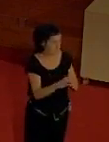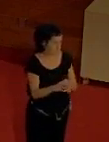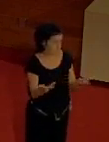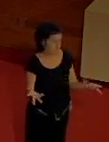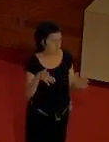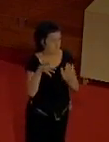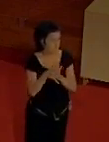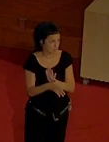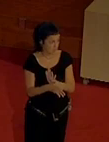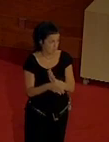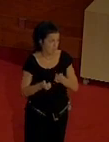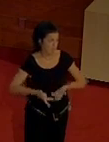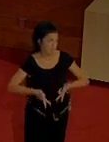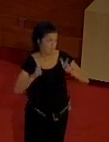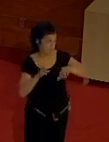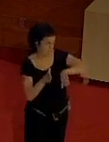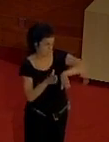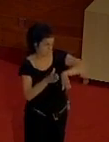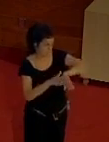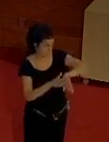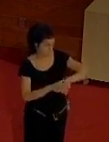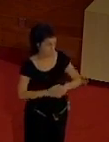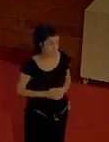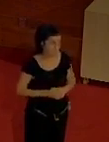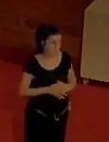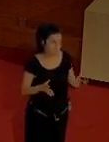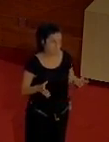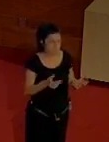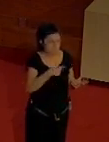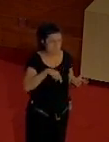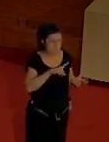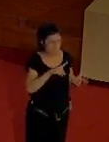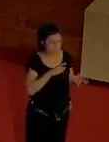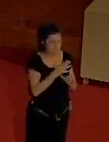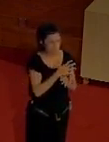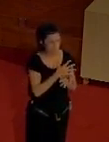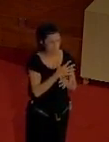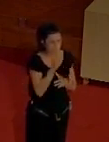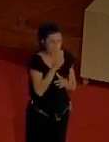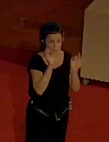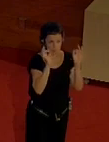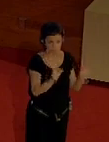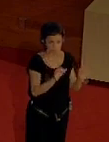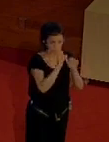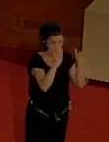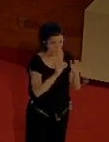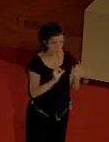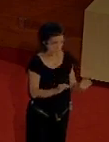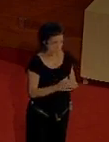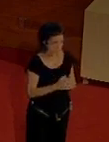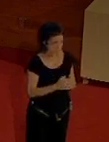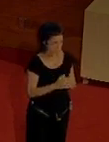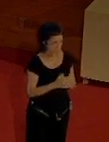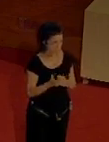occidental Ese es el juego que entendíamos mentalmente eh eh Y estratégicamente es lo que había en la mente de